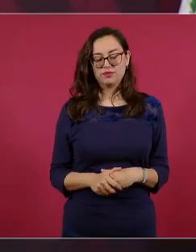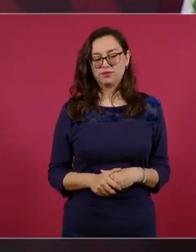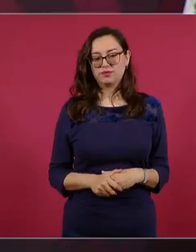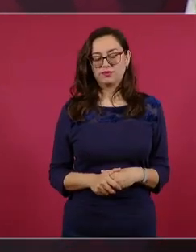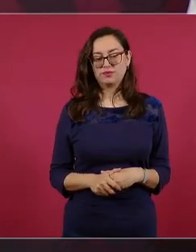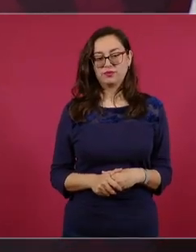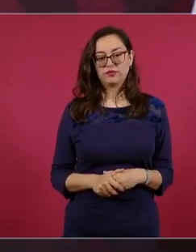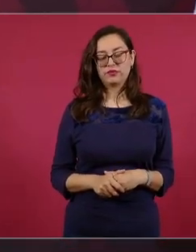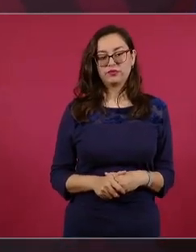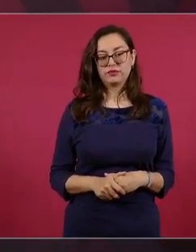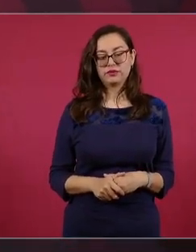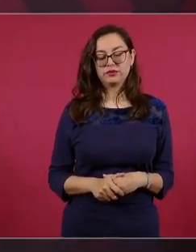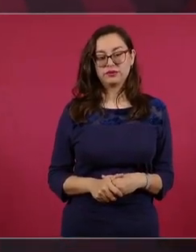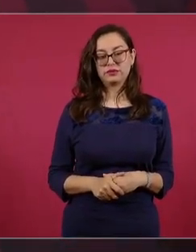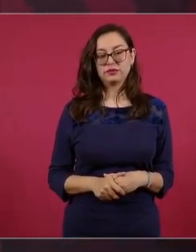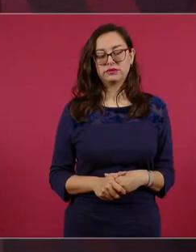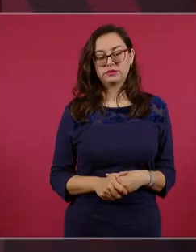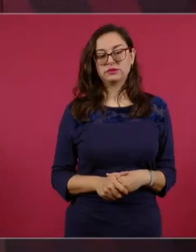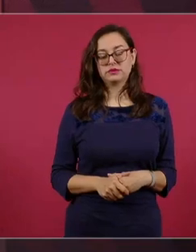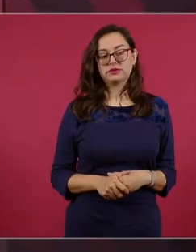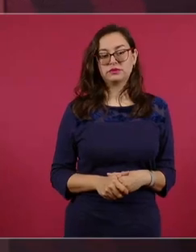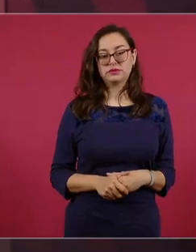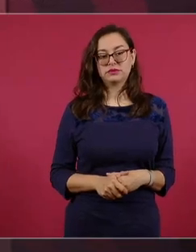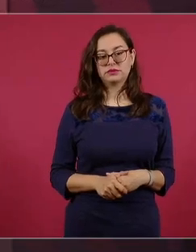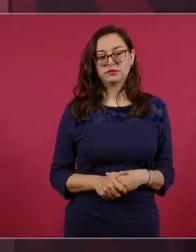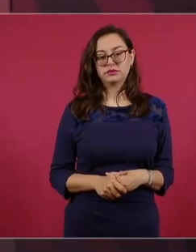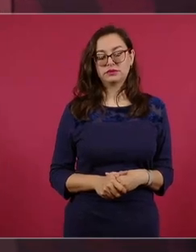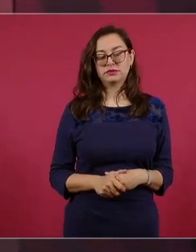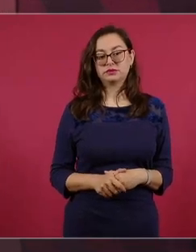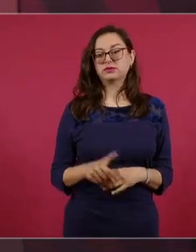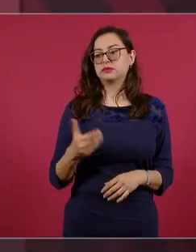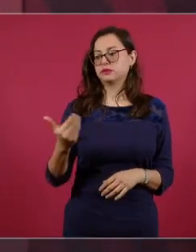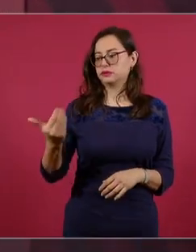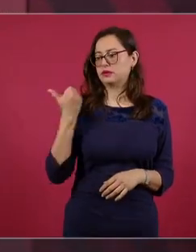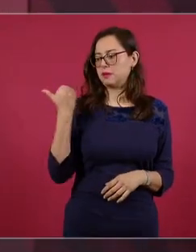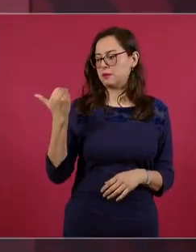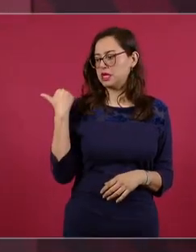hace poco, a invitación del asesor económico